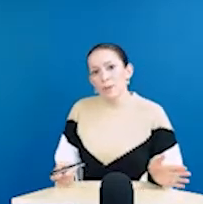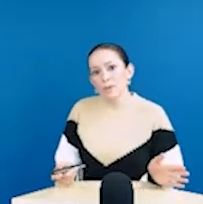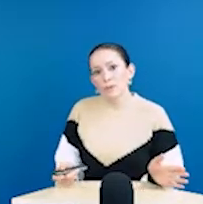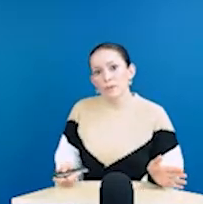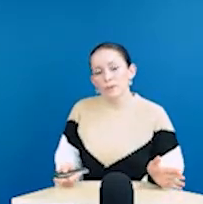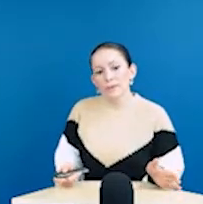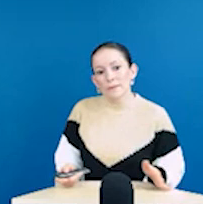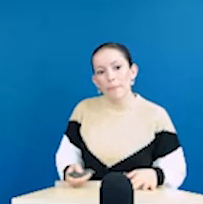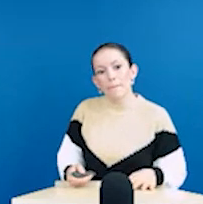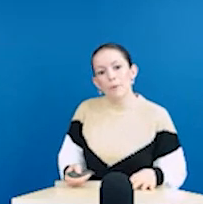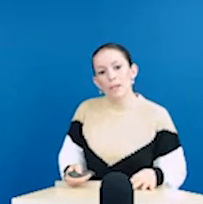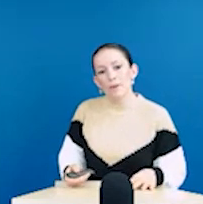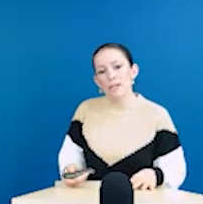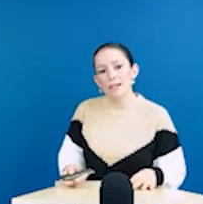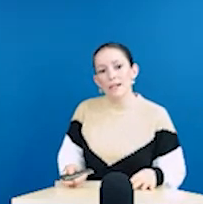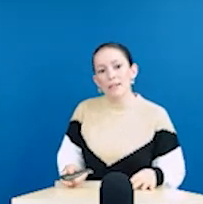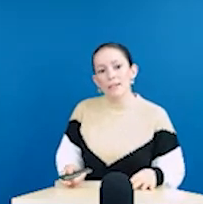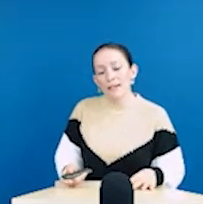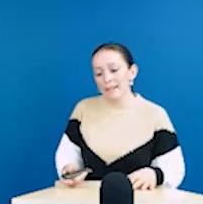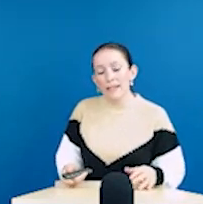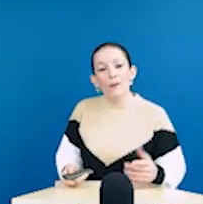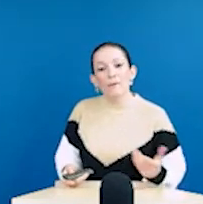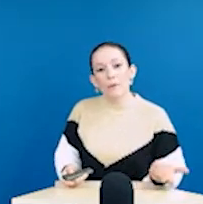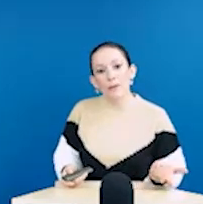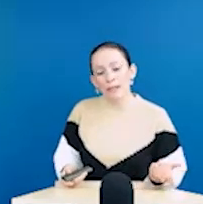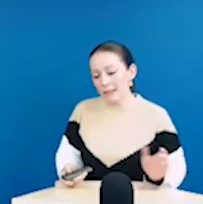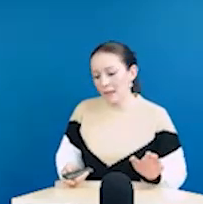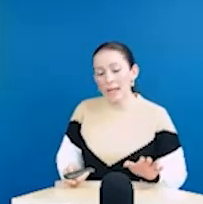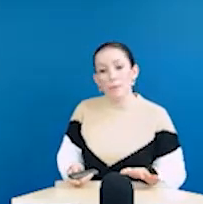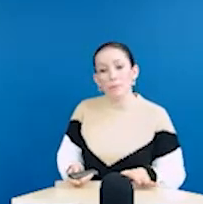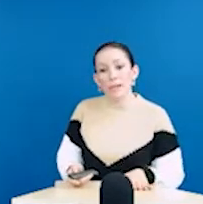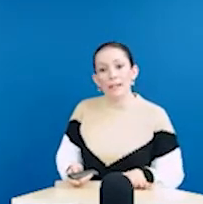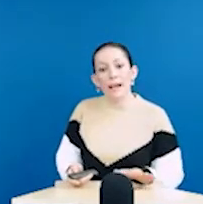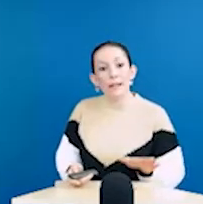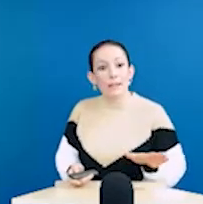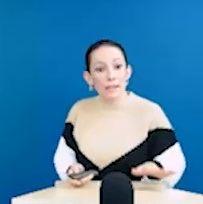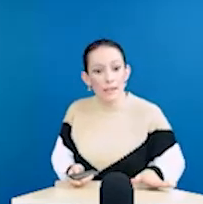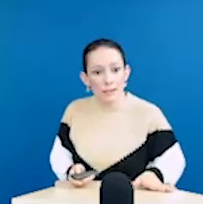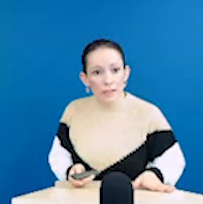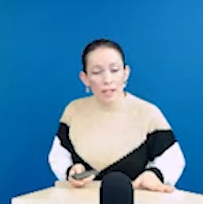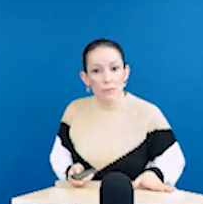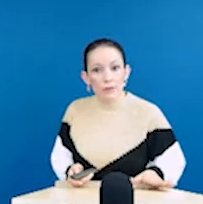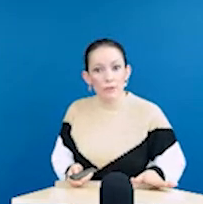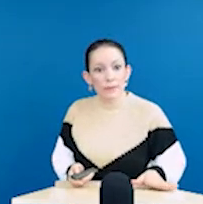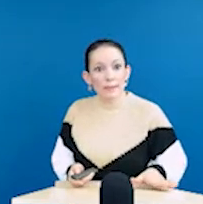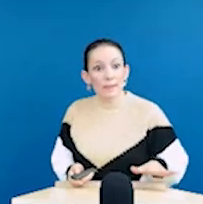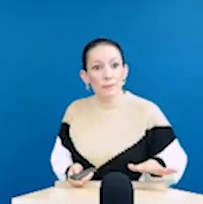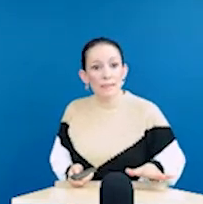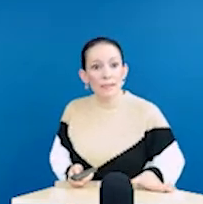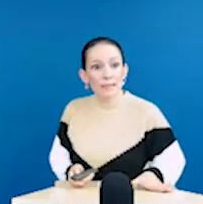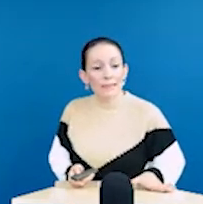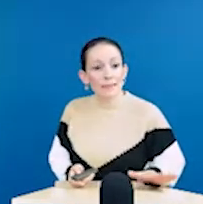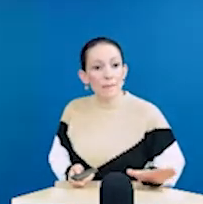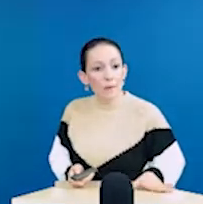son esposos. Entonces, ¿por qué no brindar ese confort que es el que queremos ver cada día en nuestros